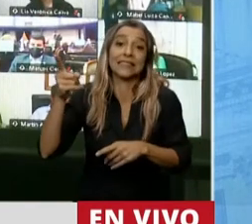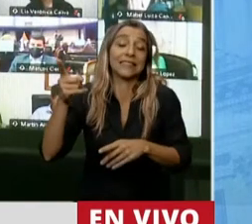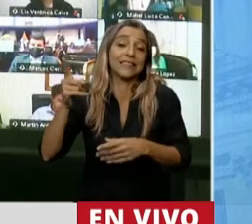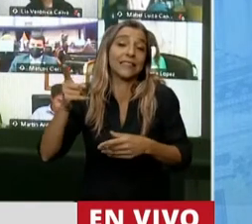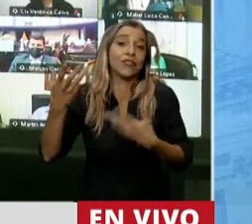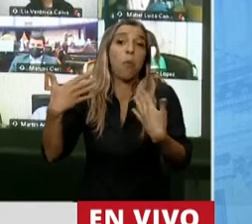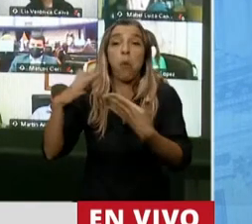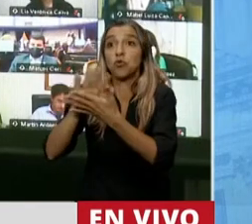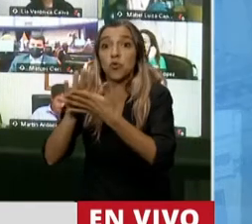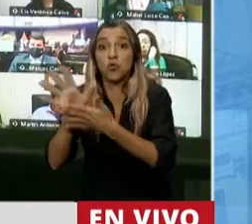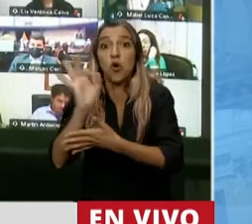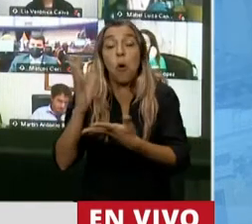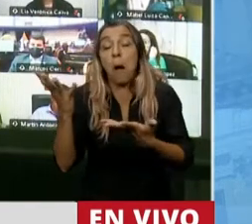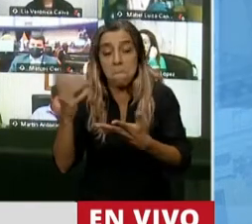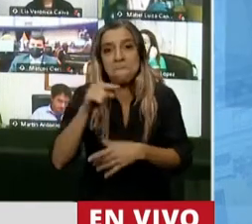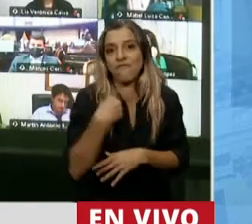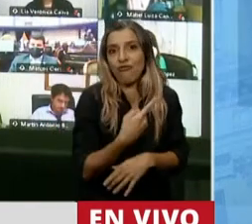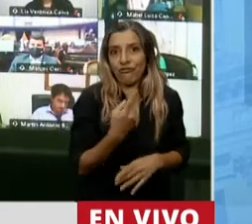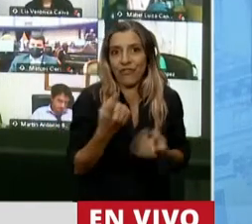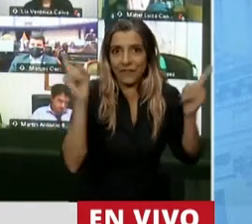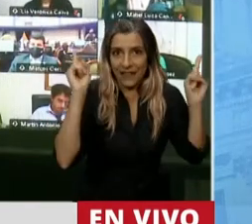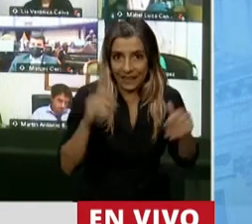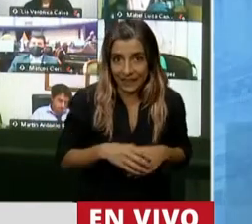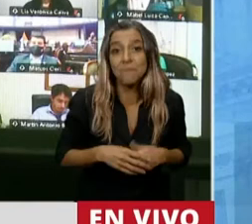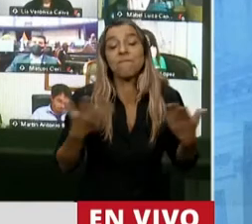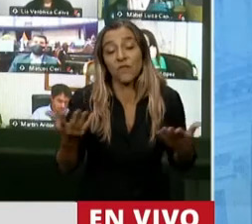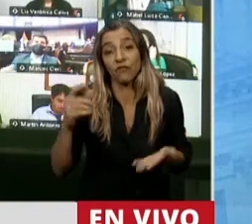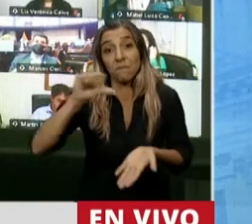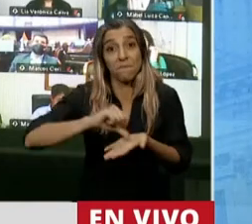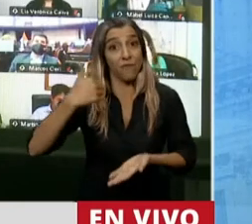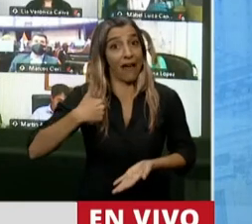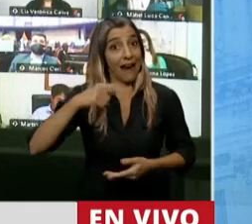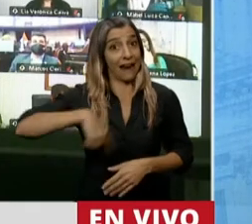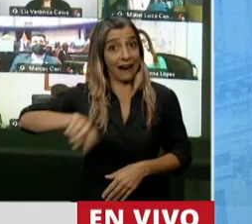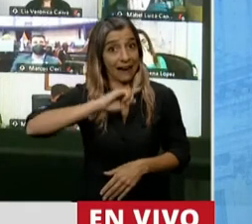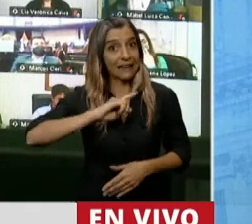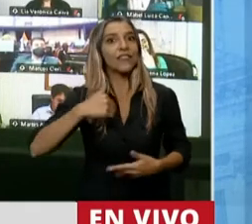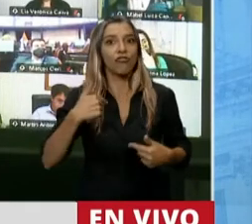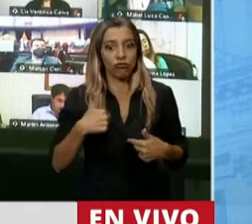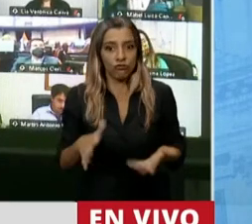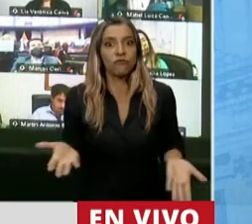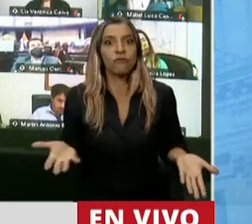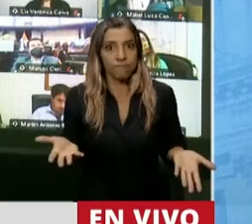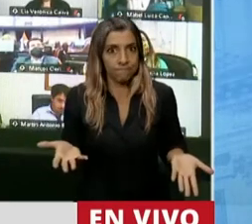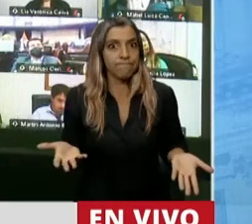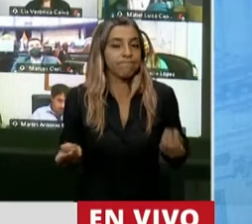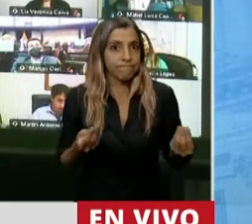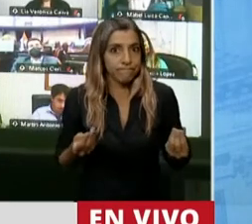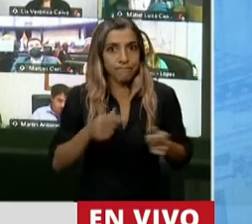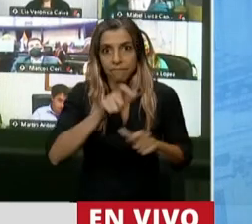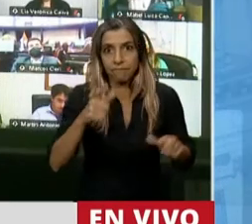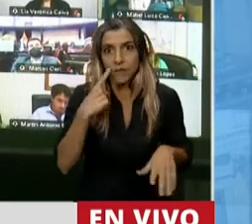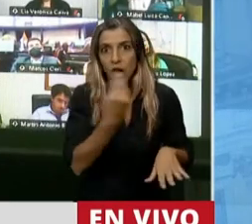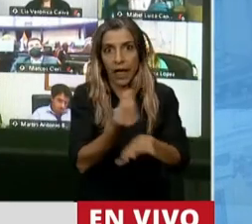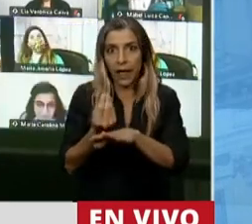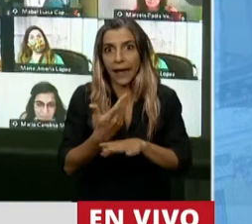manera, dentro de esos países como el nuestro, la peor parte también se la llevan las personas que están